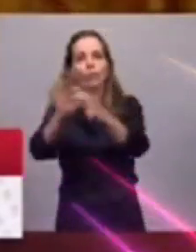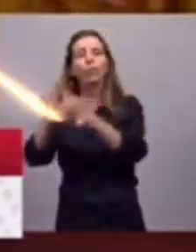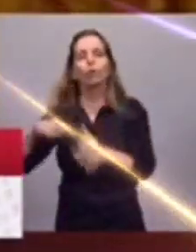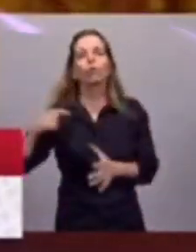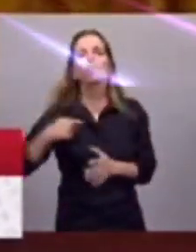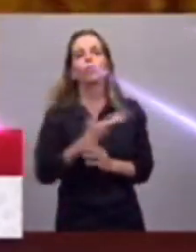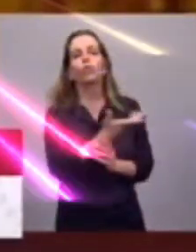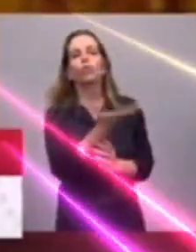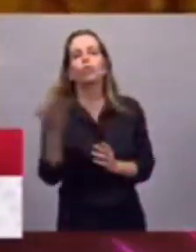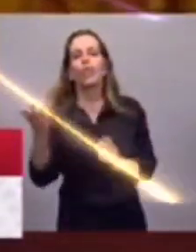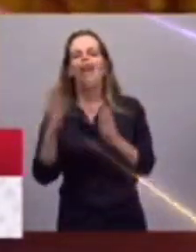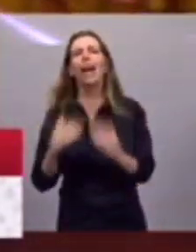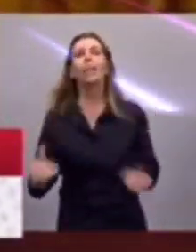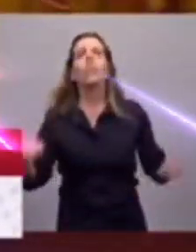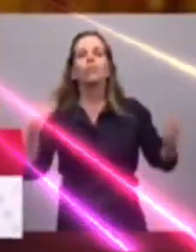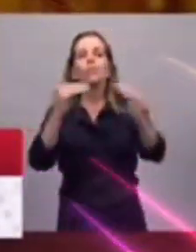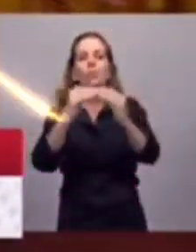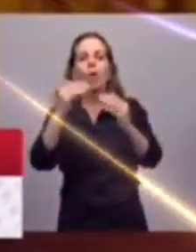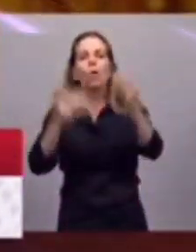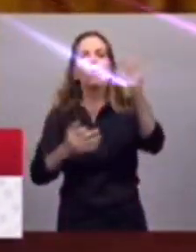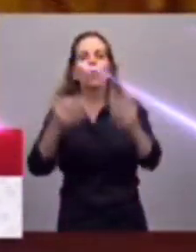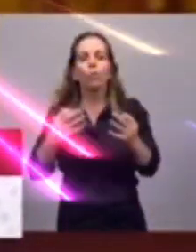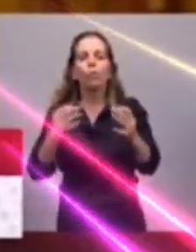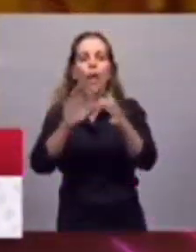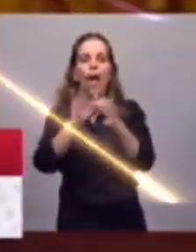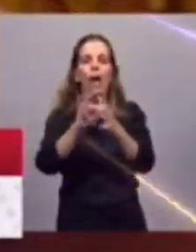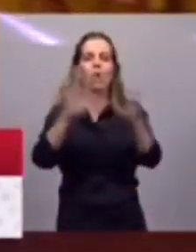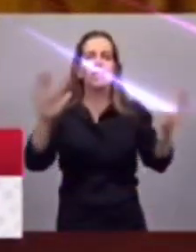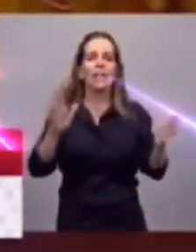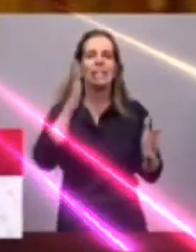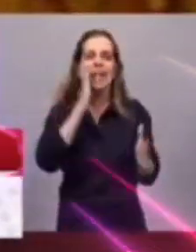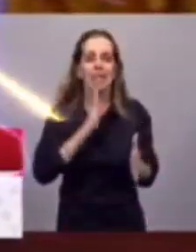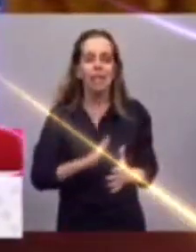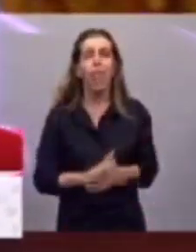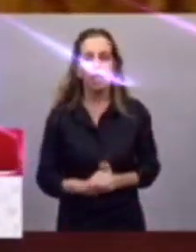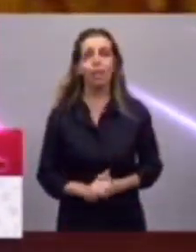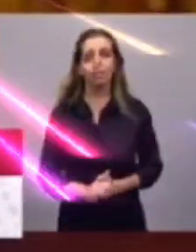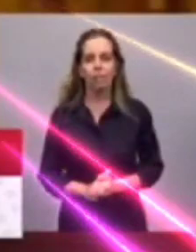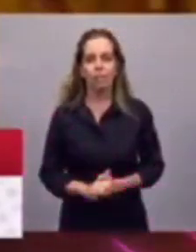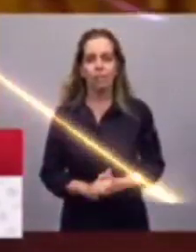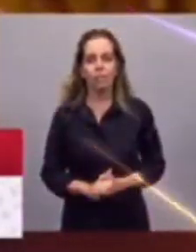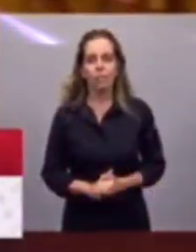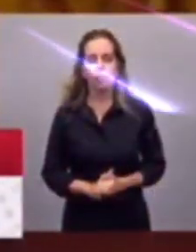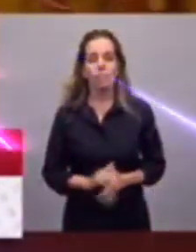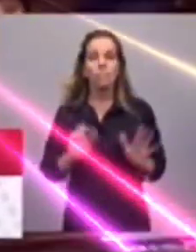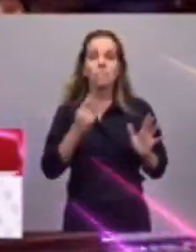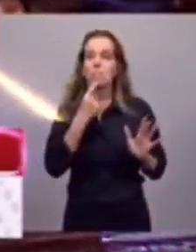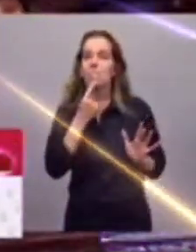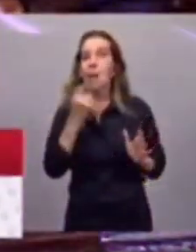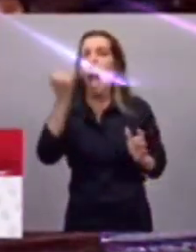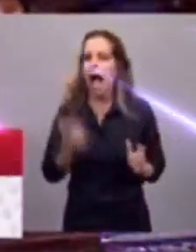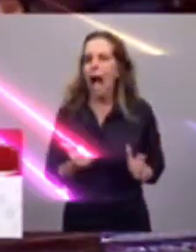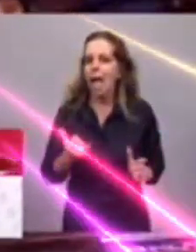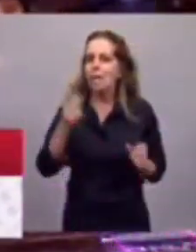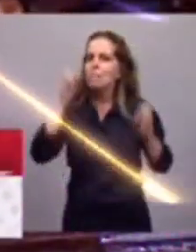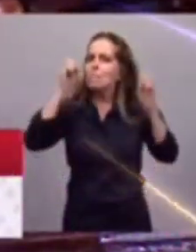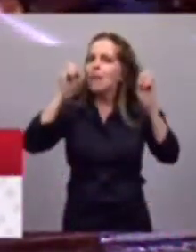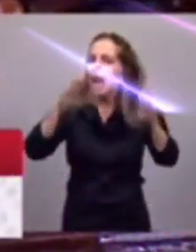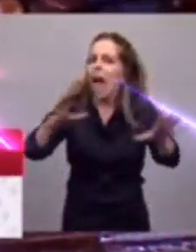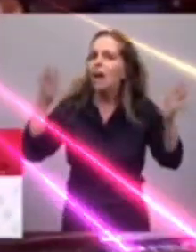sociedad justa, con libertad y con bondad. ¿Existen los milagros, señor